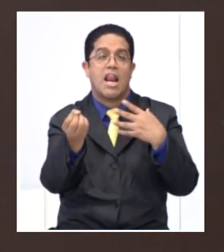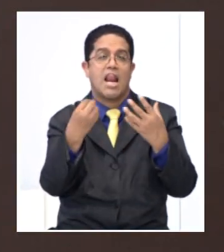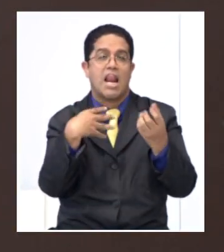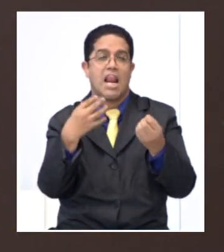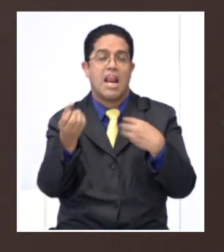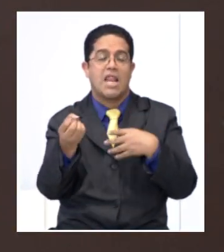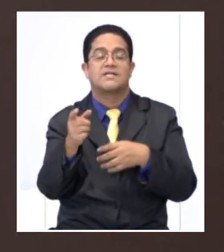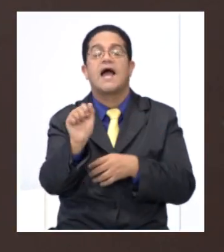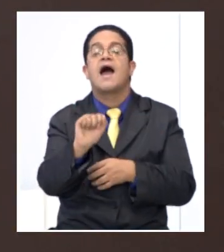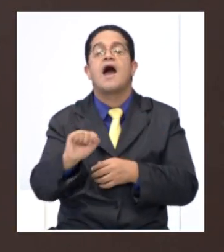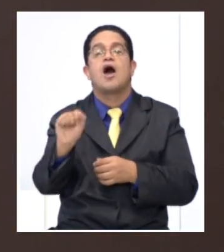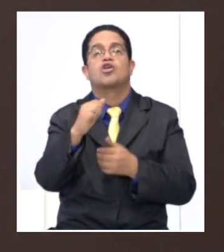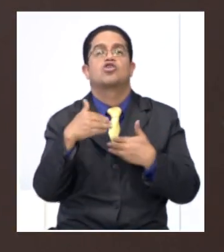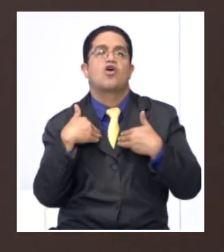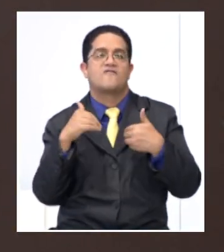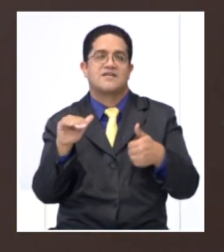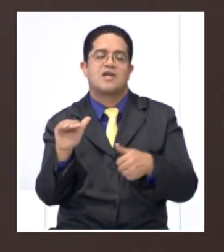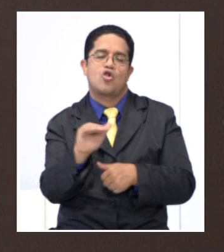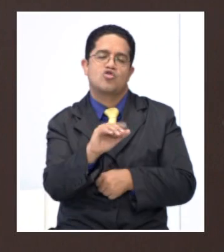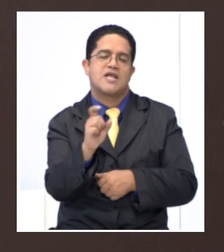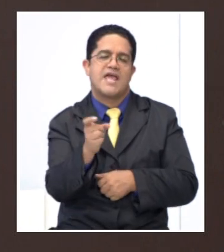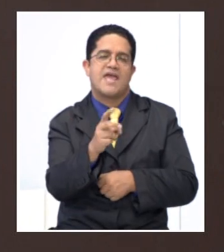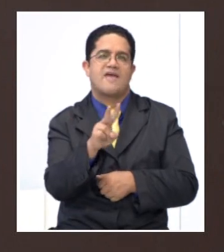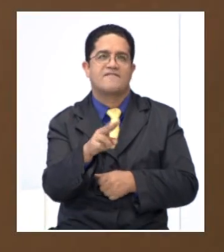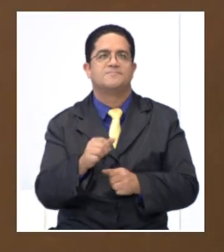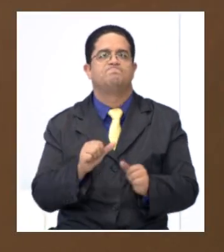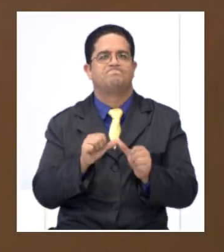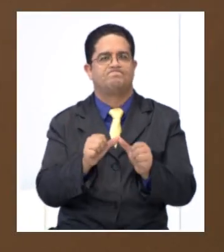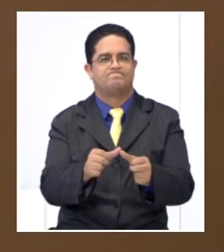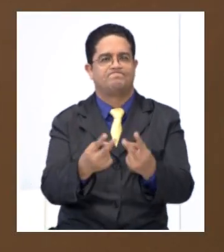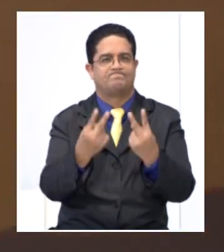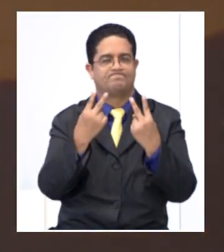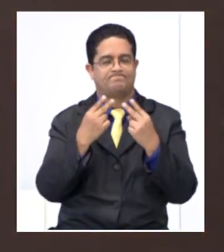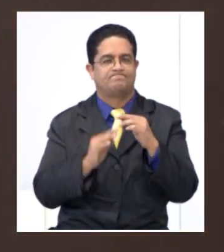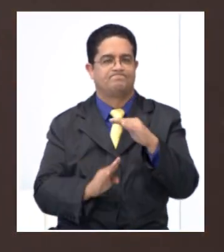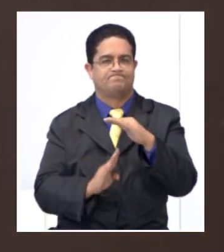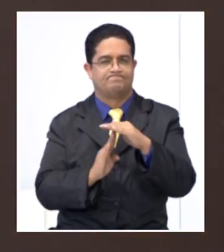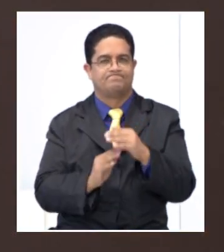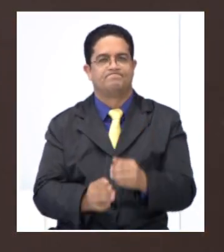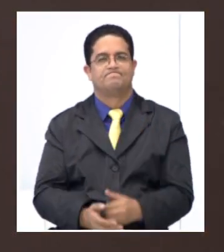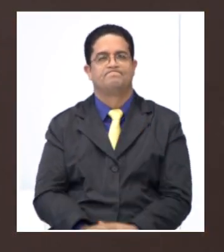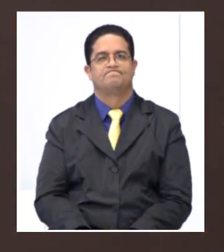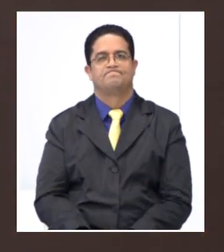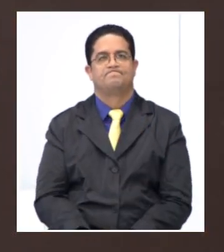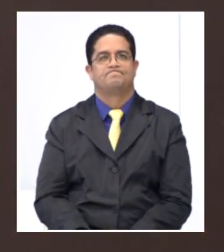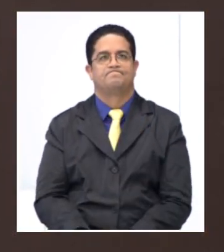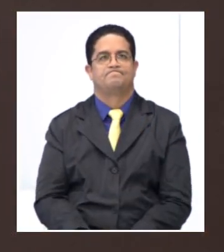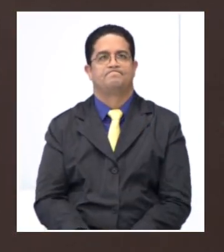activas, @salud_gb y @Daniela J. Salas. Vamos a regresar en segundos.